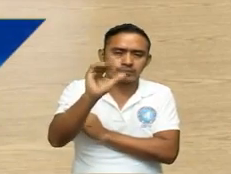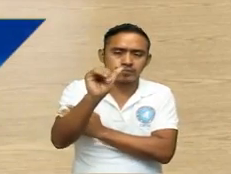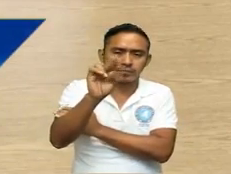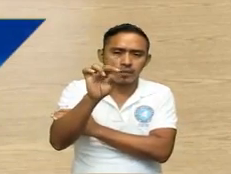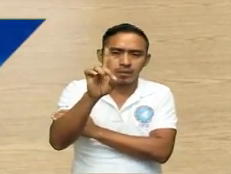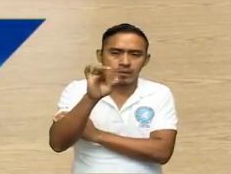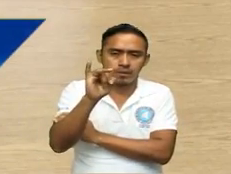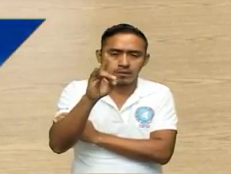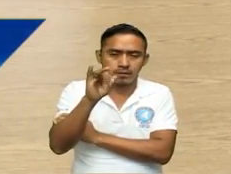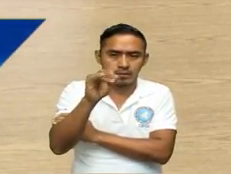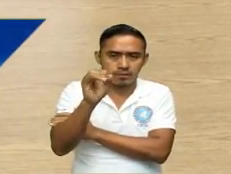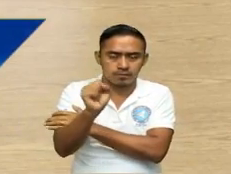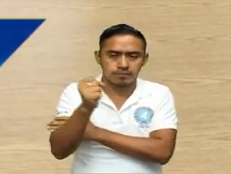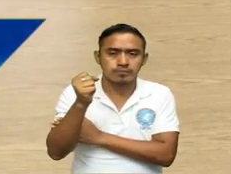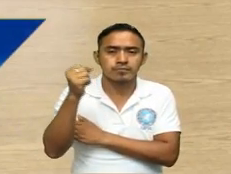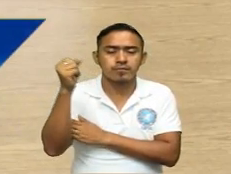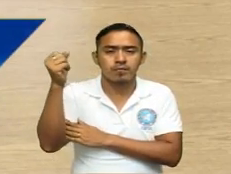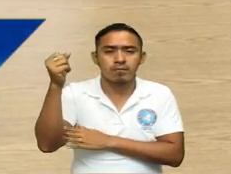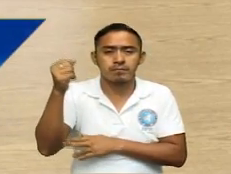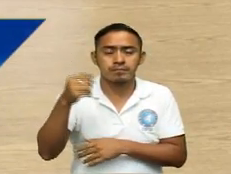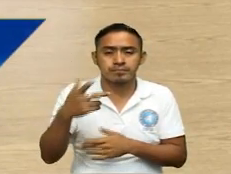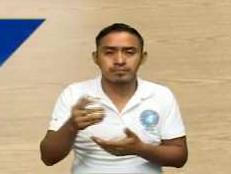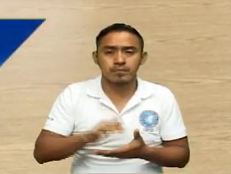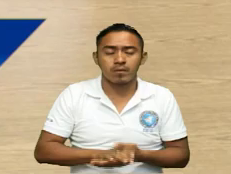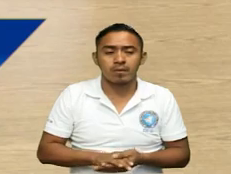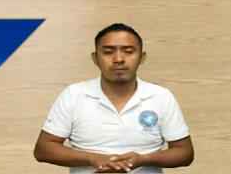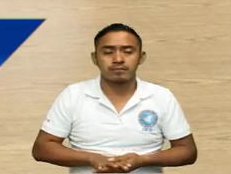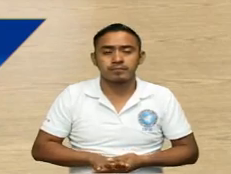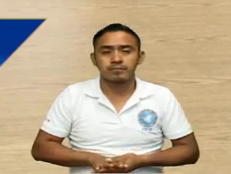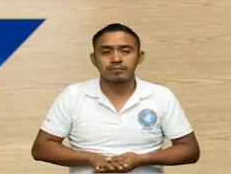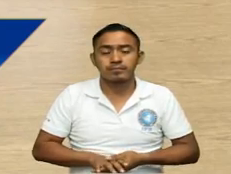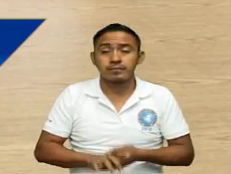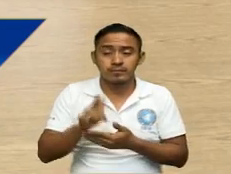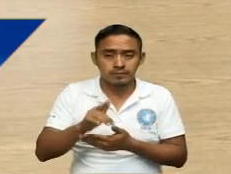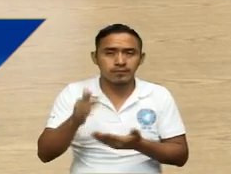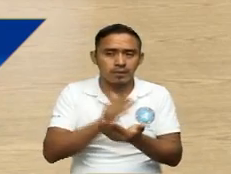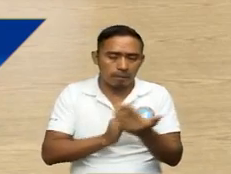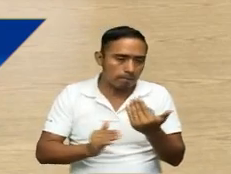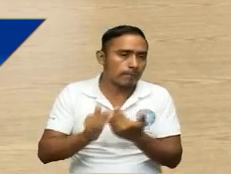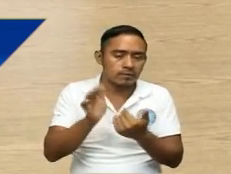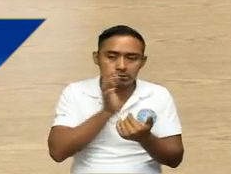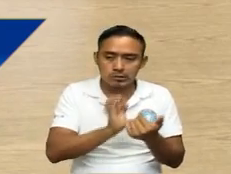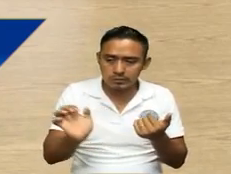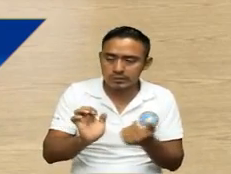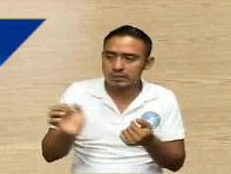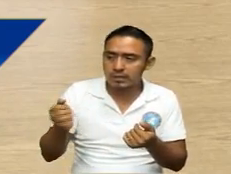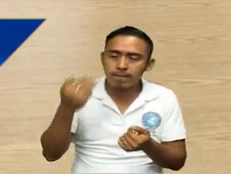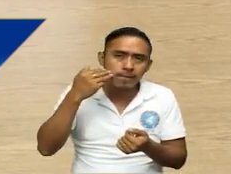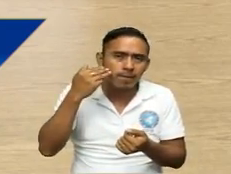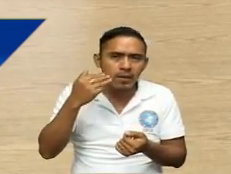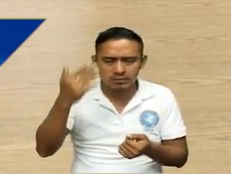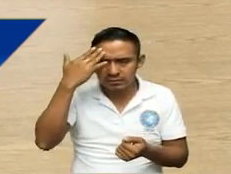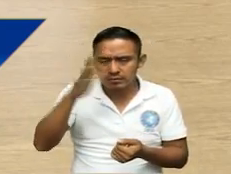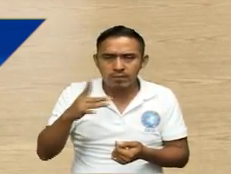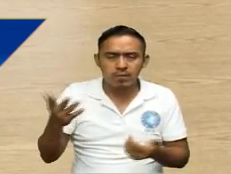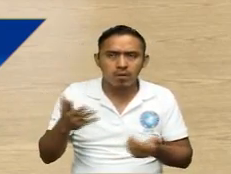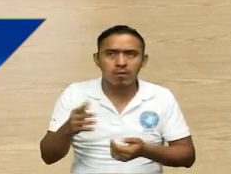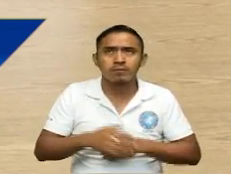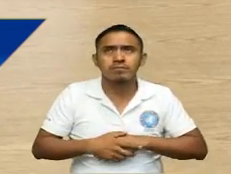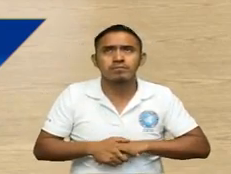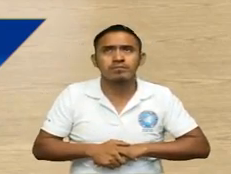intertrigo candidiásico o la candidiasis intertriginosa. Este frecuente lo vamos a ver en niños y las madres lo van a reconocer